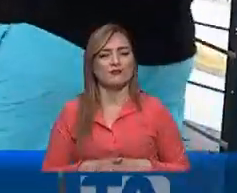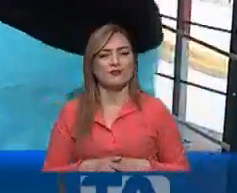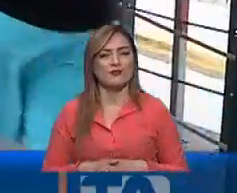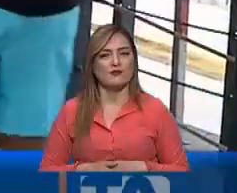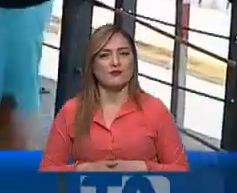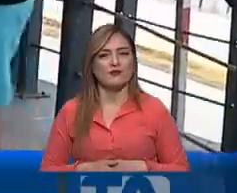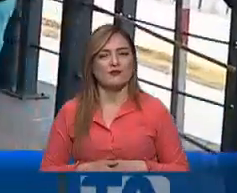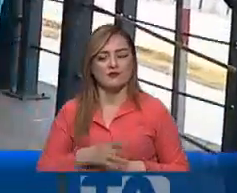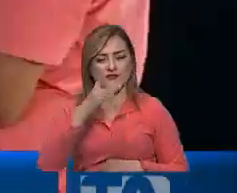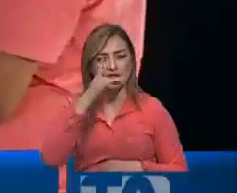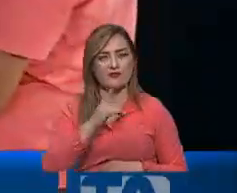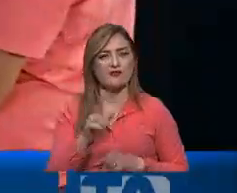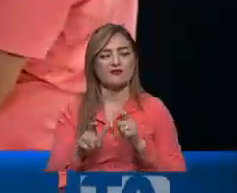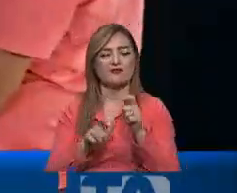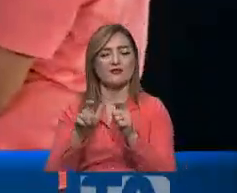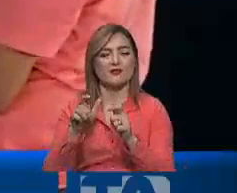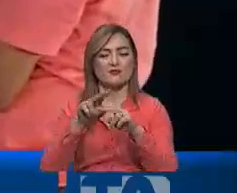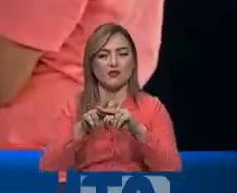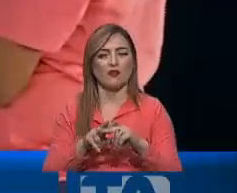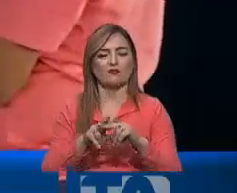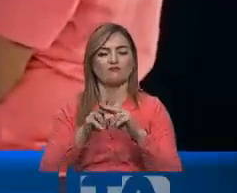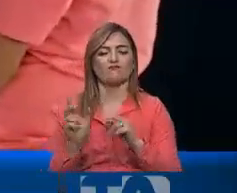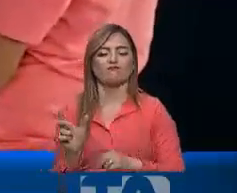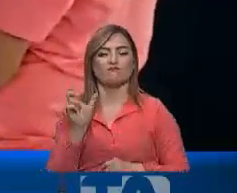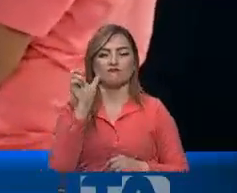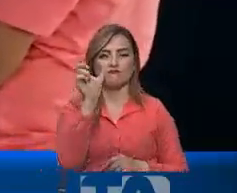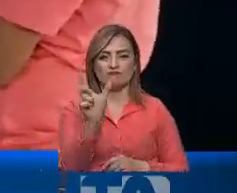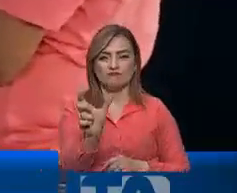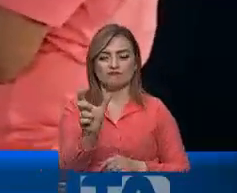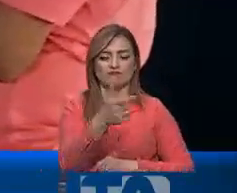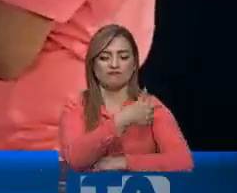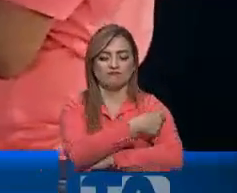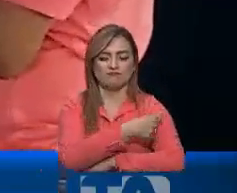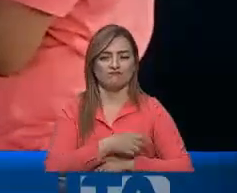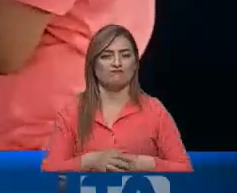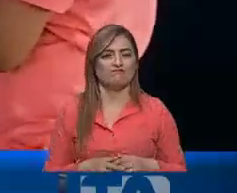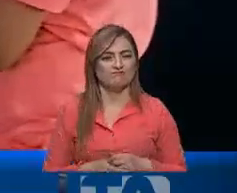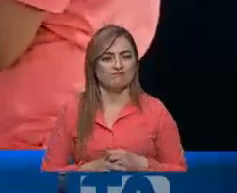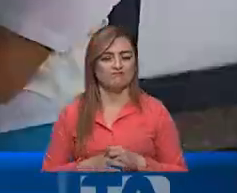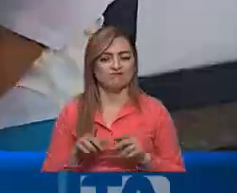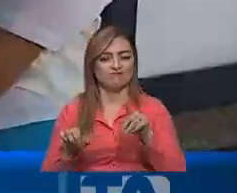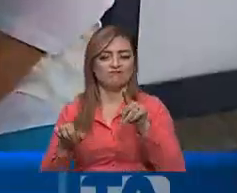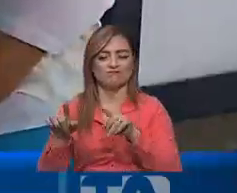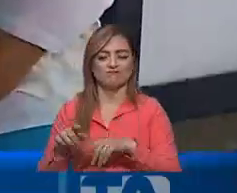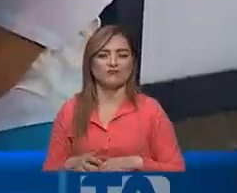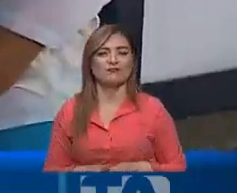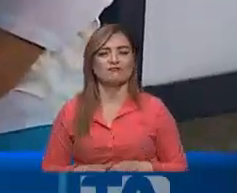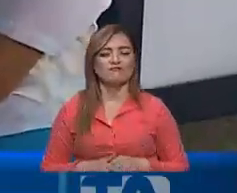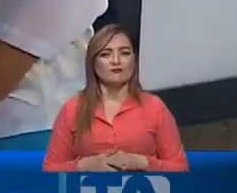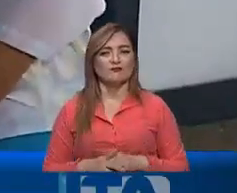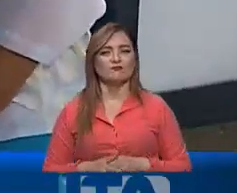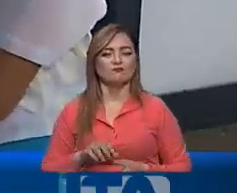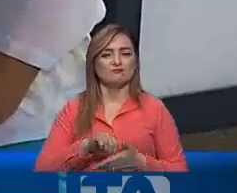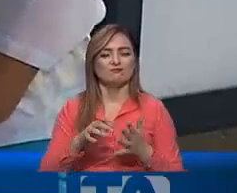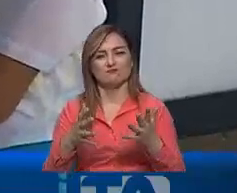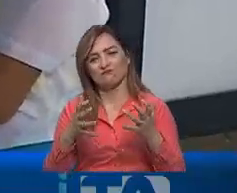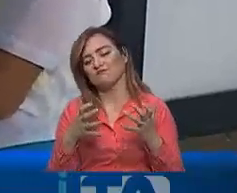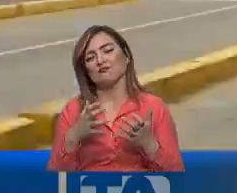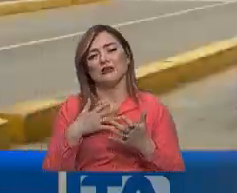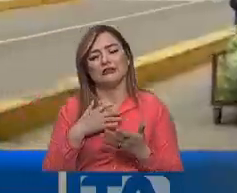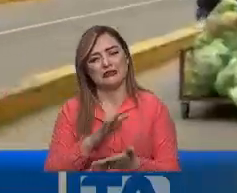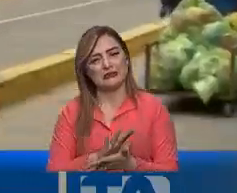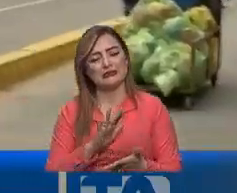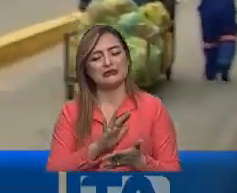medidas tomadas en la ciudad, se verifica la presentación del carnet de vacunación de forma aleatoria. Una ciudad que intenta volver a la